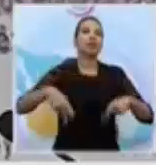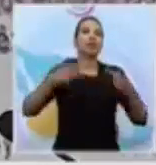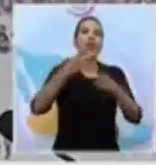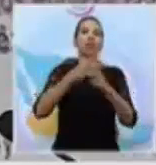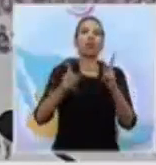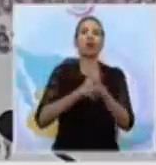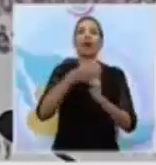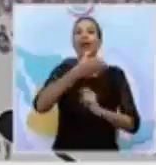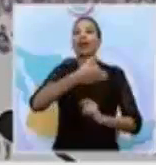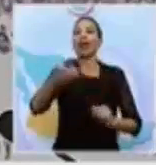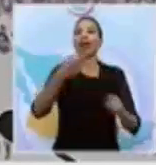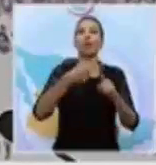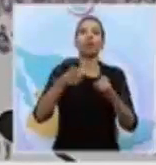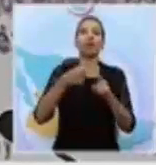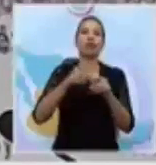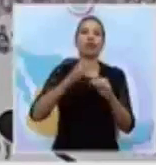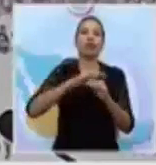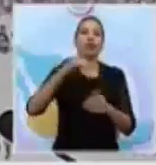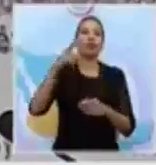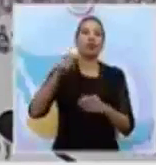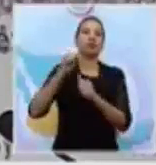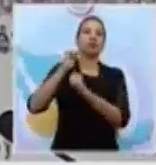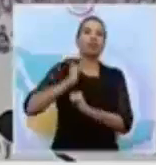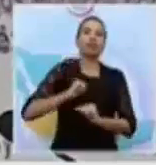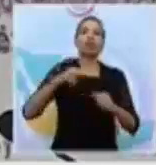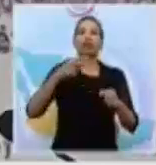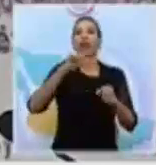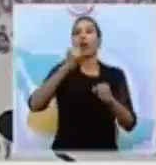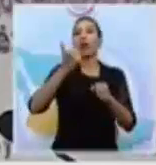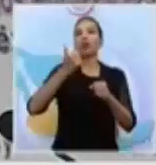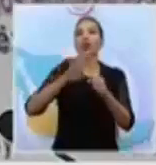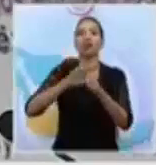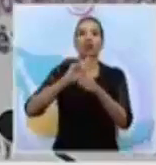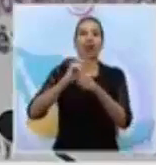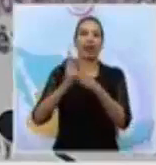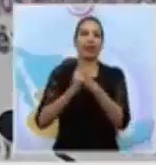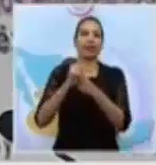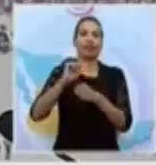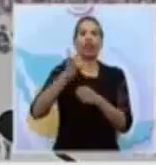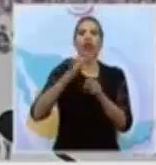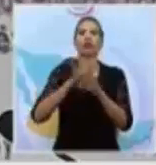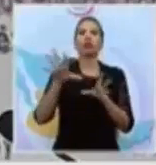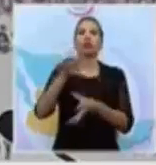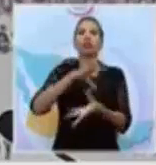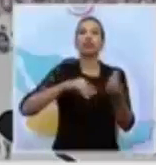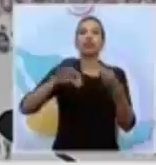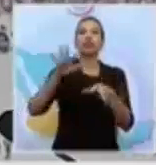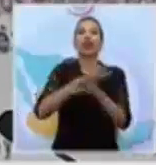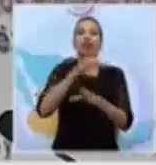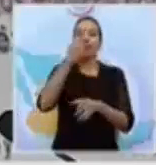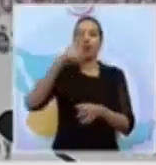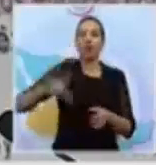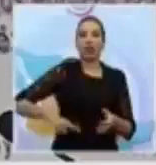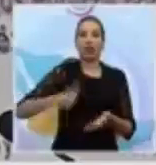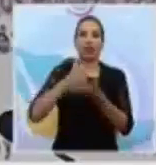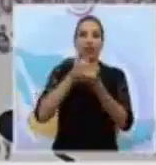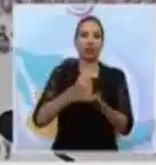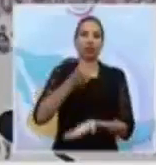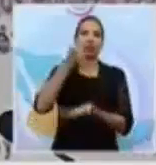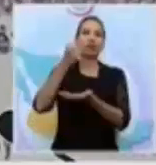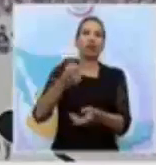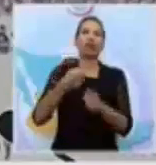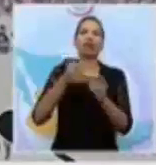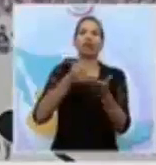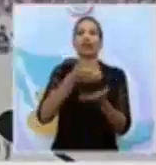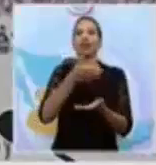del campo, que quedó en manos de transnacionales, y se transformó radicalmente el sistema de subsidios a la agricultura